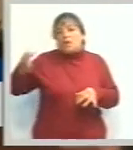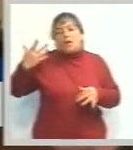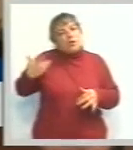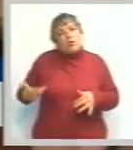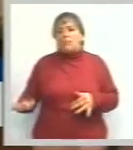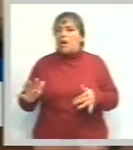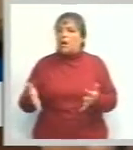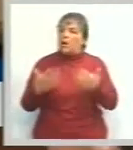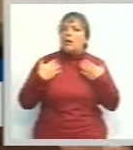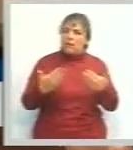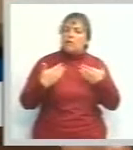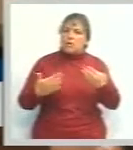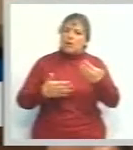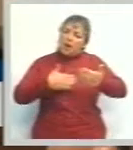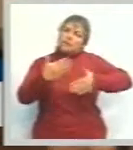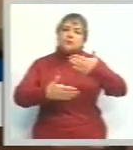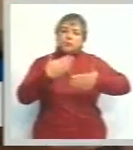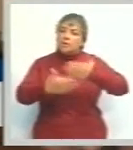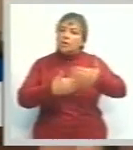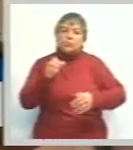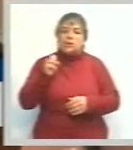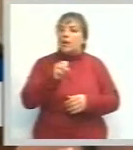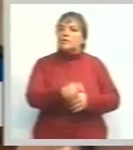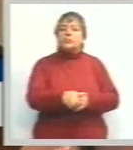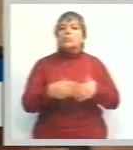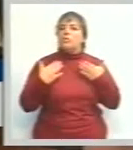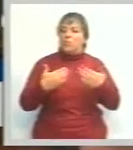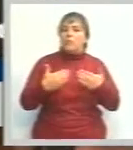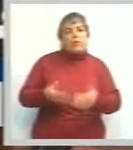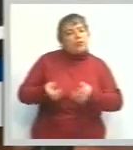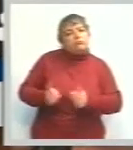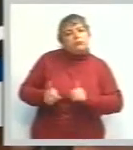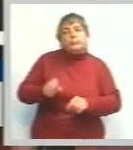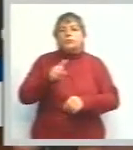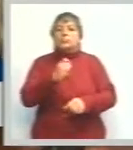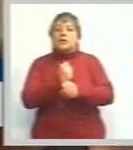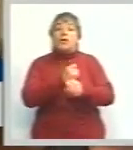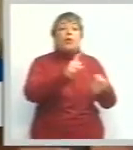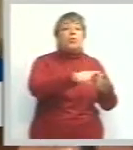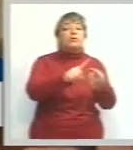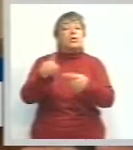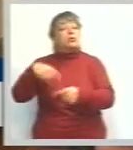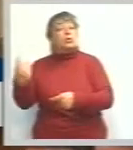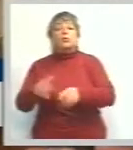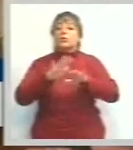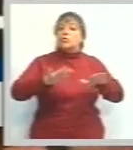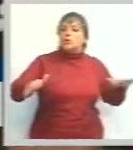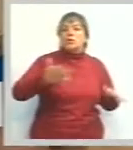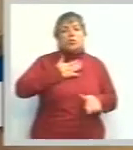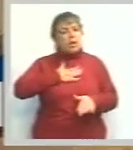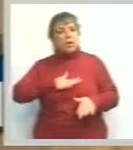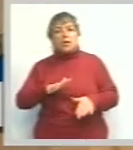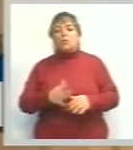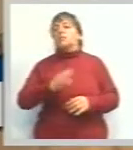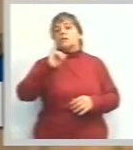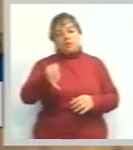se puedan desempeñar y, digamos, mantener actividades, relacionarse con los demás niños tranquilamente y normalmente, ¿verdad?